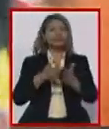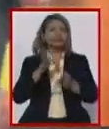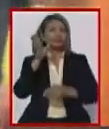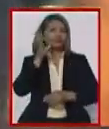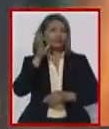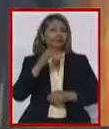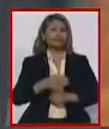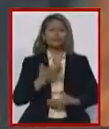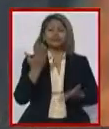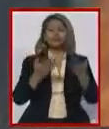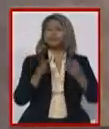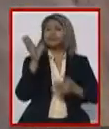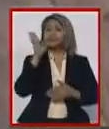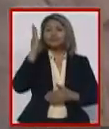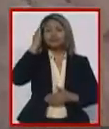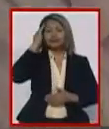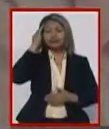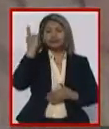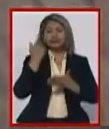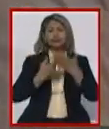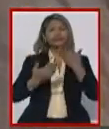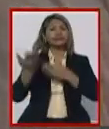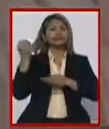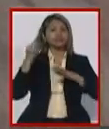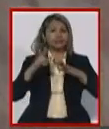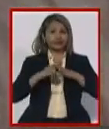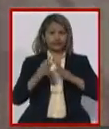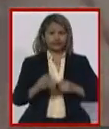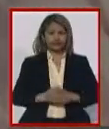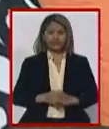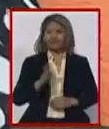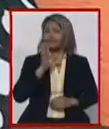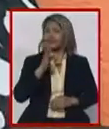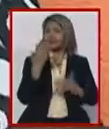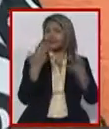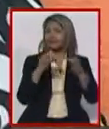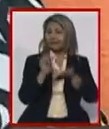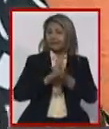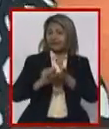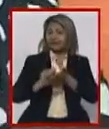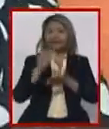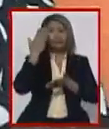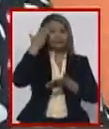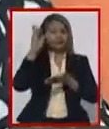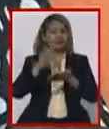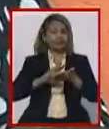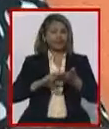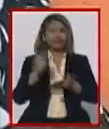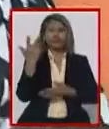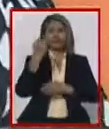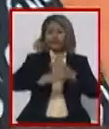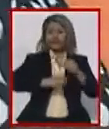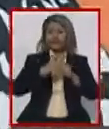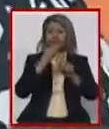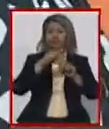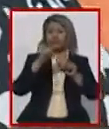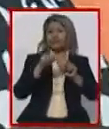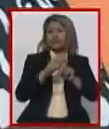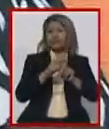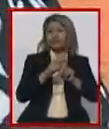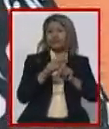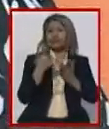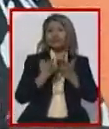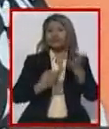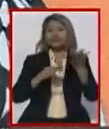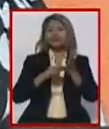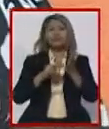de la madre. Presumen que ella tenía conocimiento de las violaciones. No habla, no sabe ni escribir ni leer, tiene 13 años, está embarazada, o sea